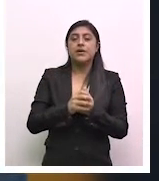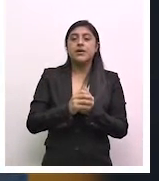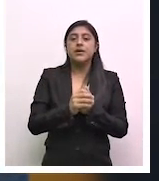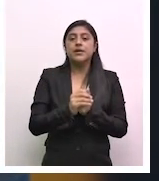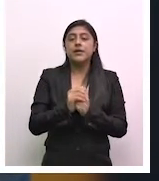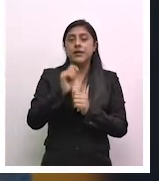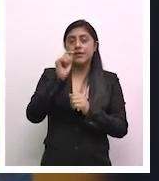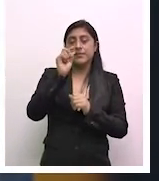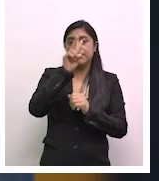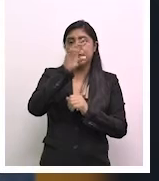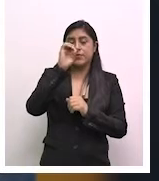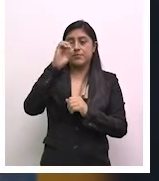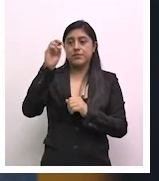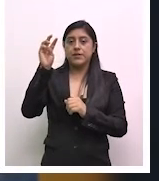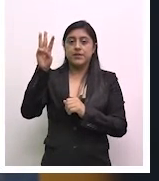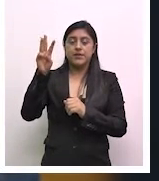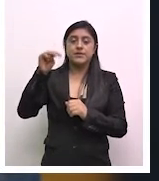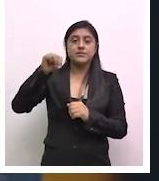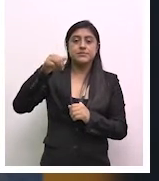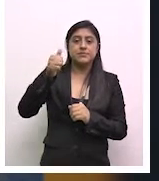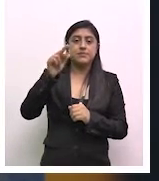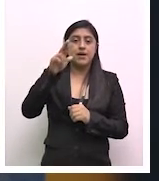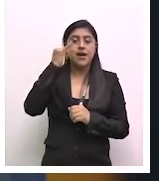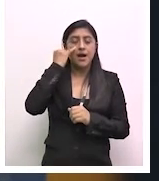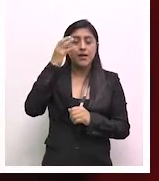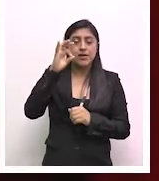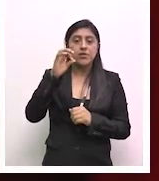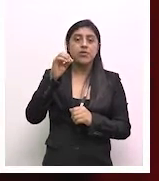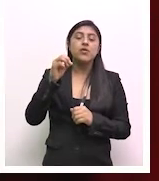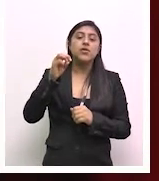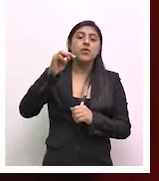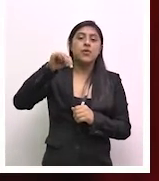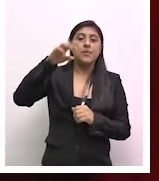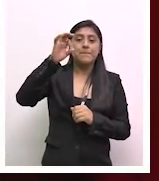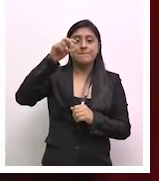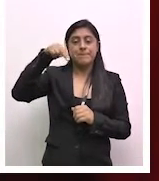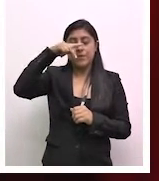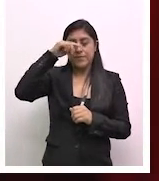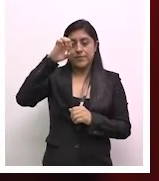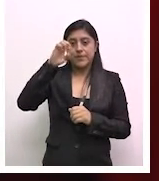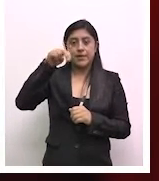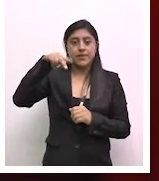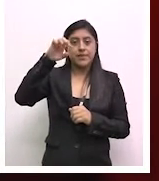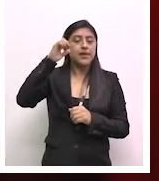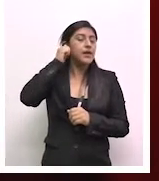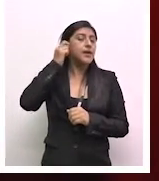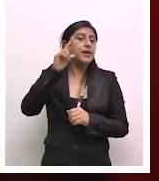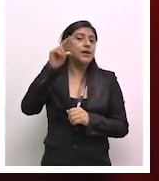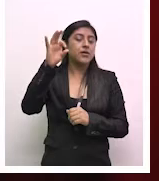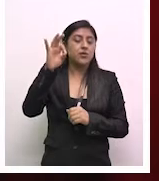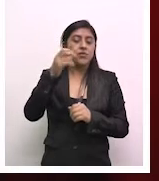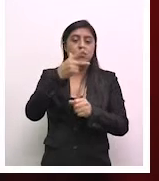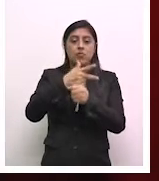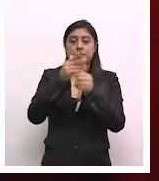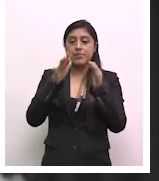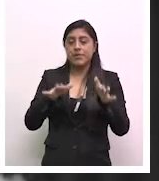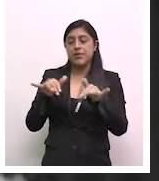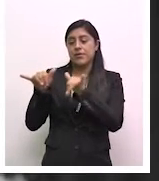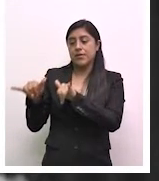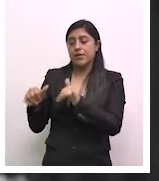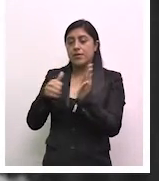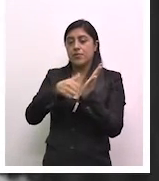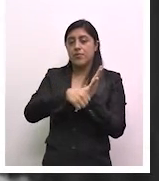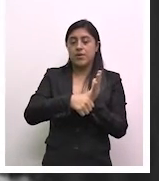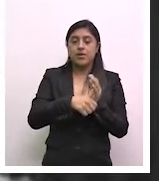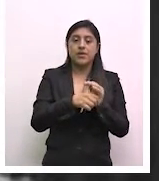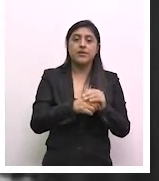de septiembre del año 2003. Sin lugar a dudas, Mario Monteforte Toledo es un guatemalteco que ha dejado